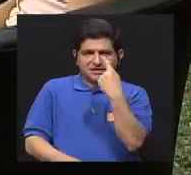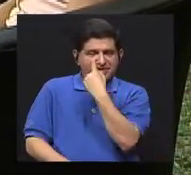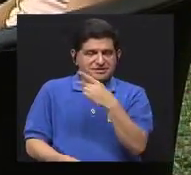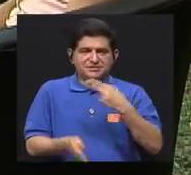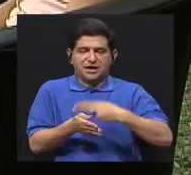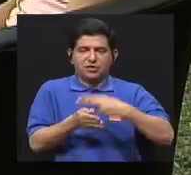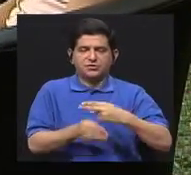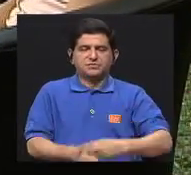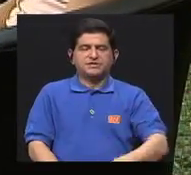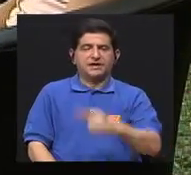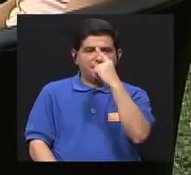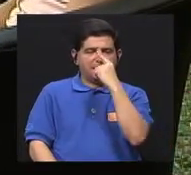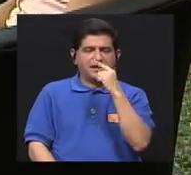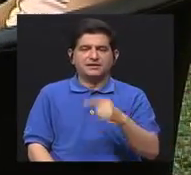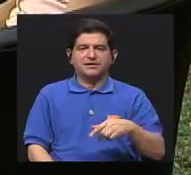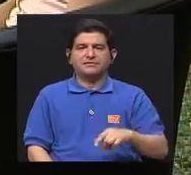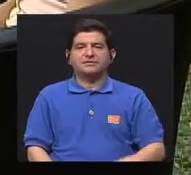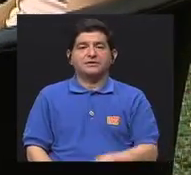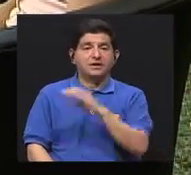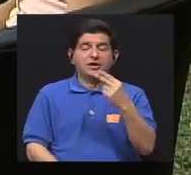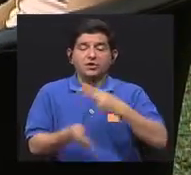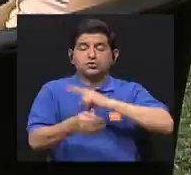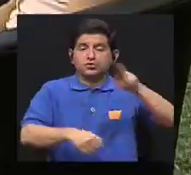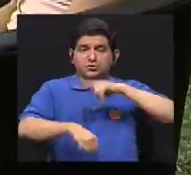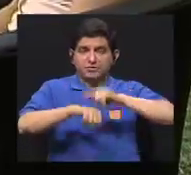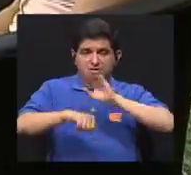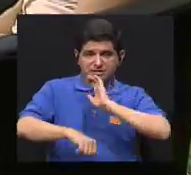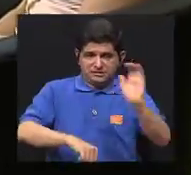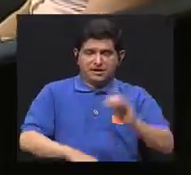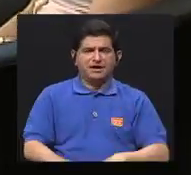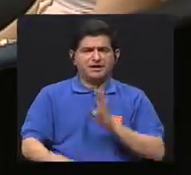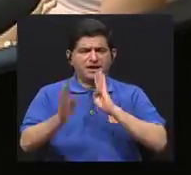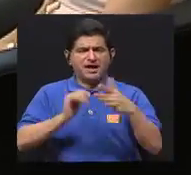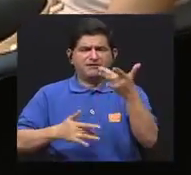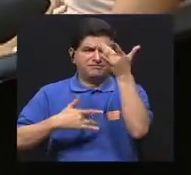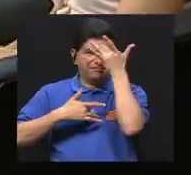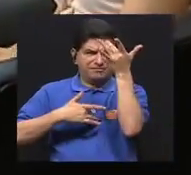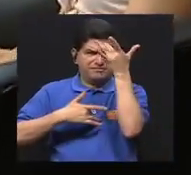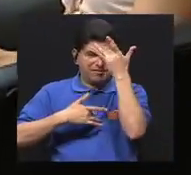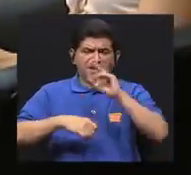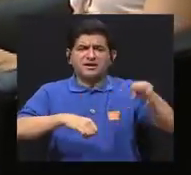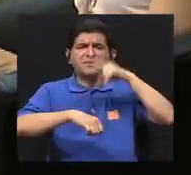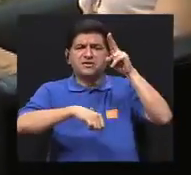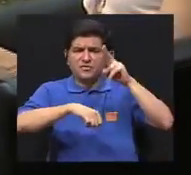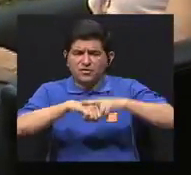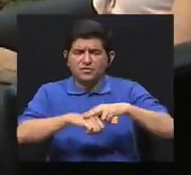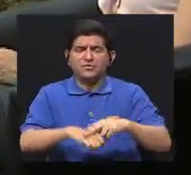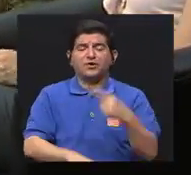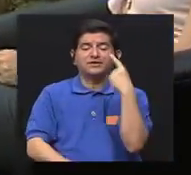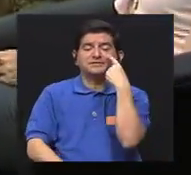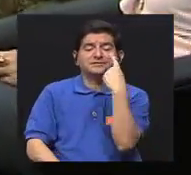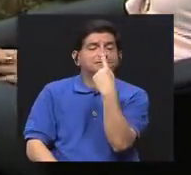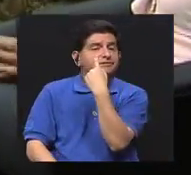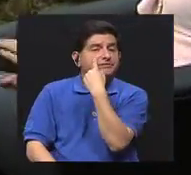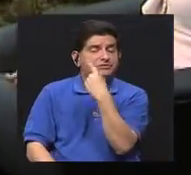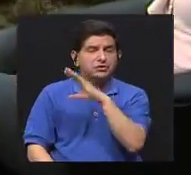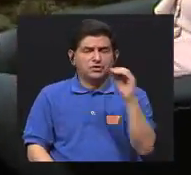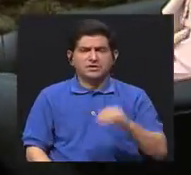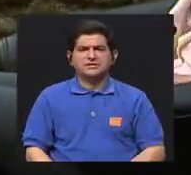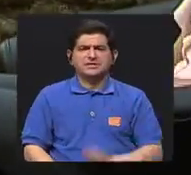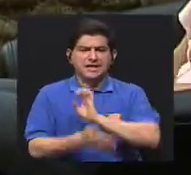Guardia y en el Hospital Nacional de Niños, porque estamos conversando acerca de las enfermedades comunes de nuestros ojos y